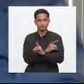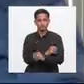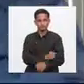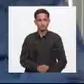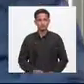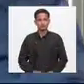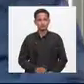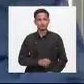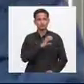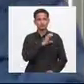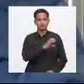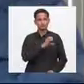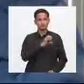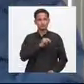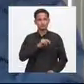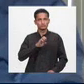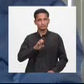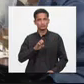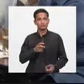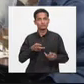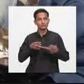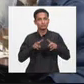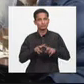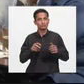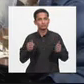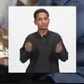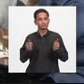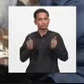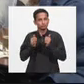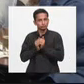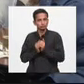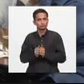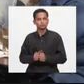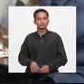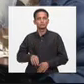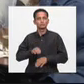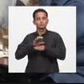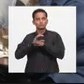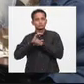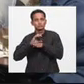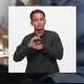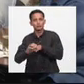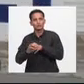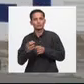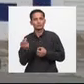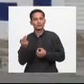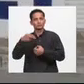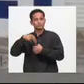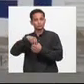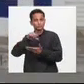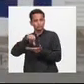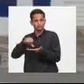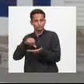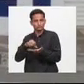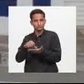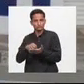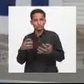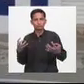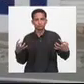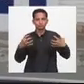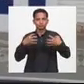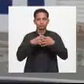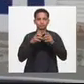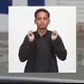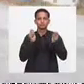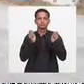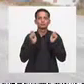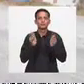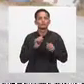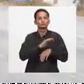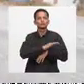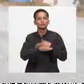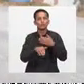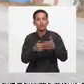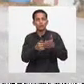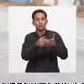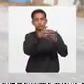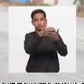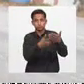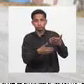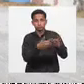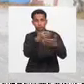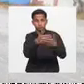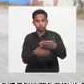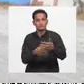población el consejo de participación ciad y el cne emprendieron la campaña paredes limpias esta